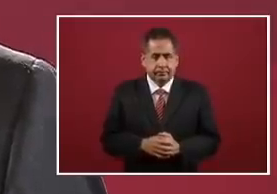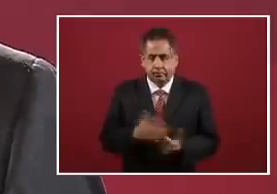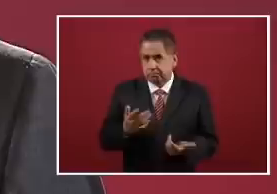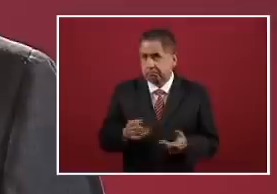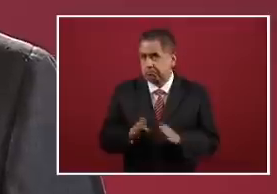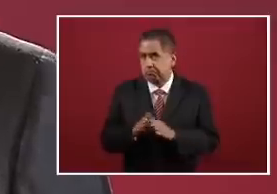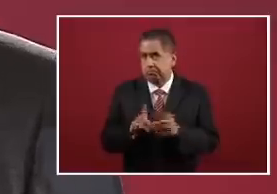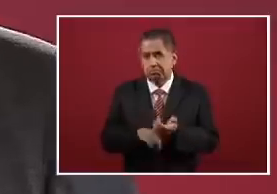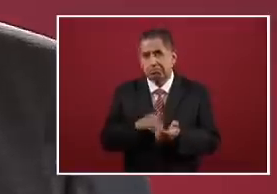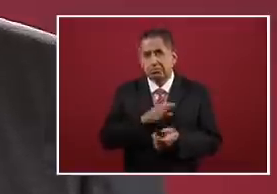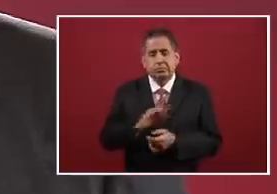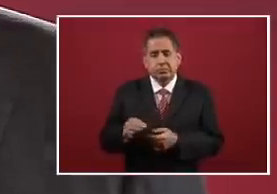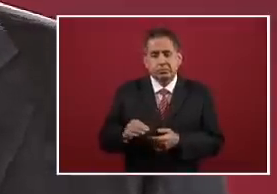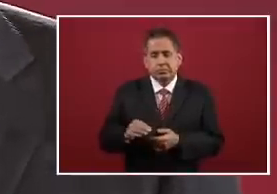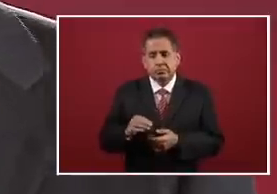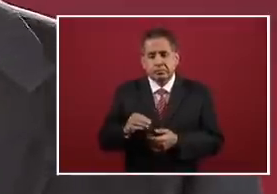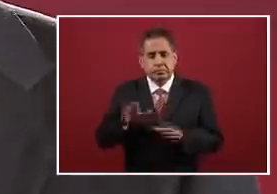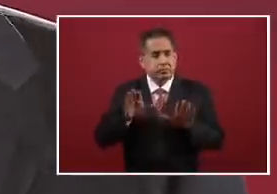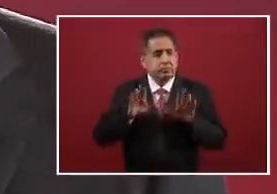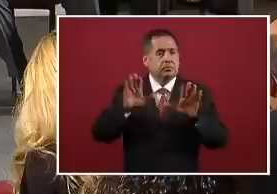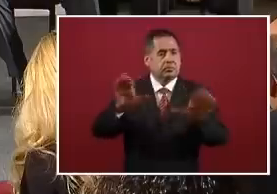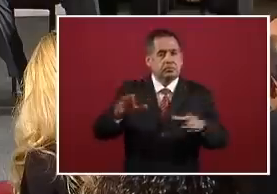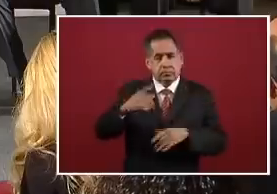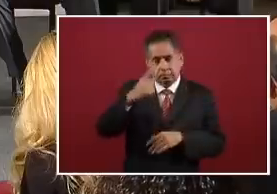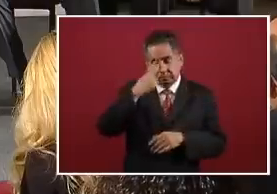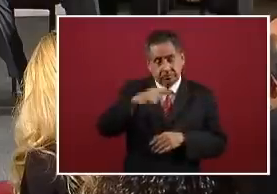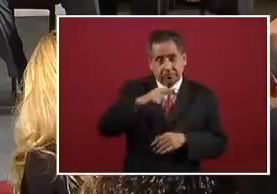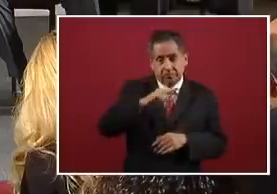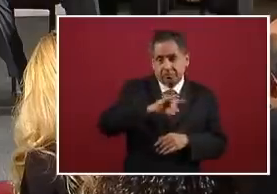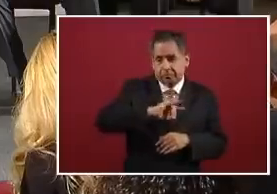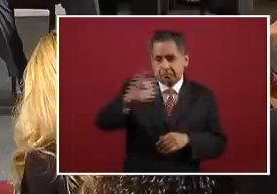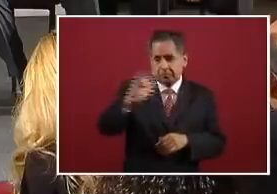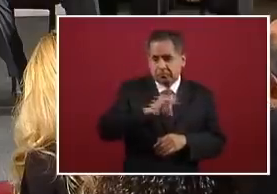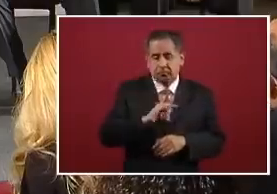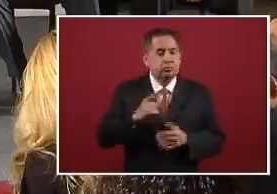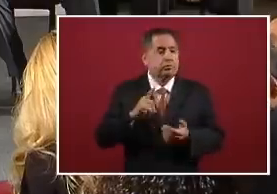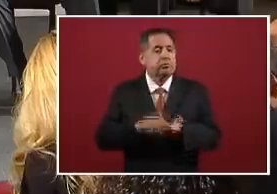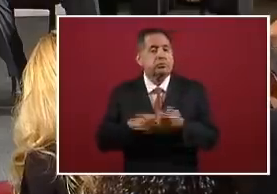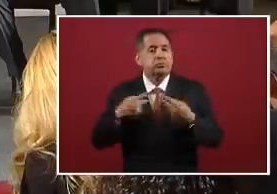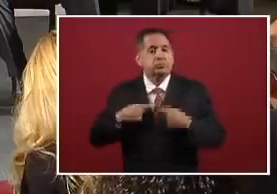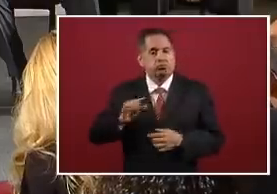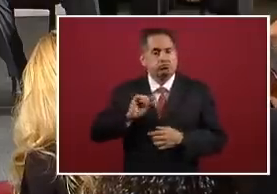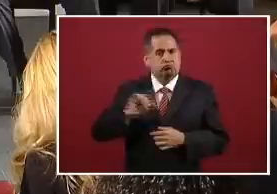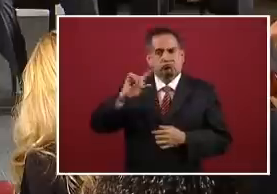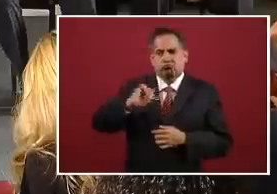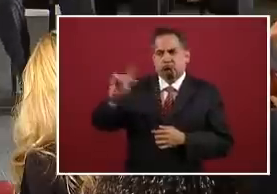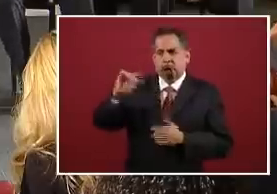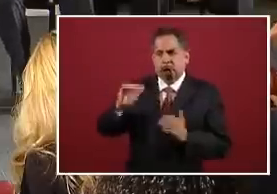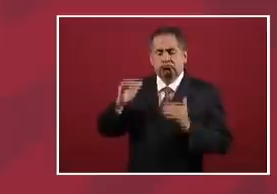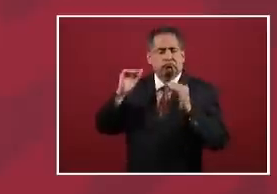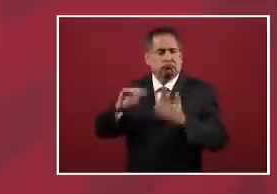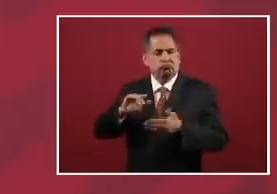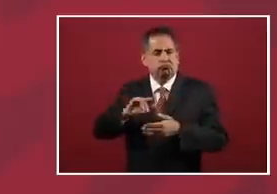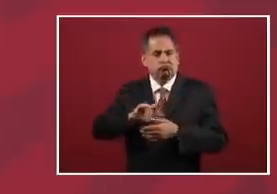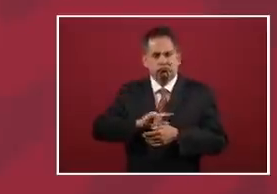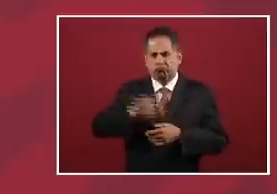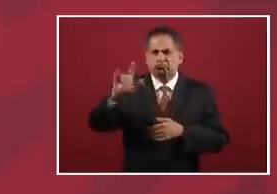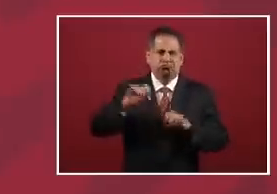Estamos hablando de aviones para el servicio de altos funcionarios públicos.